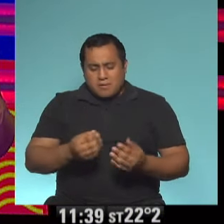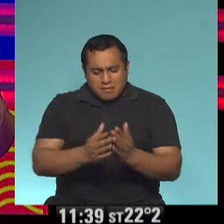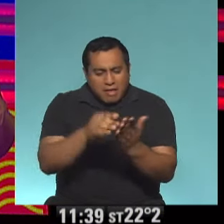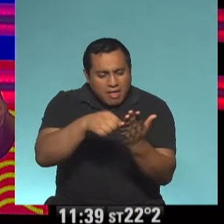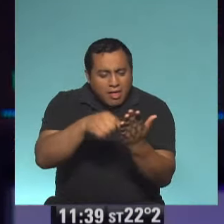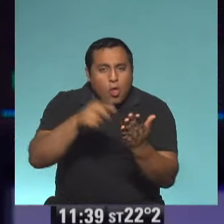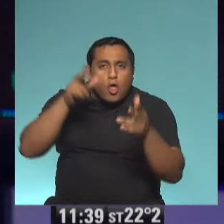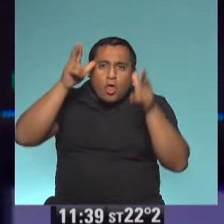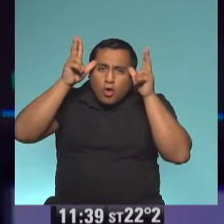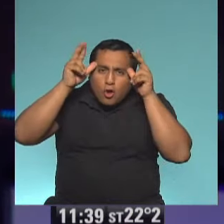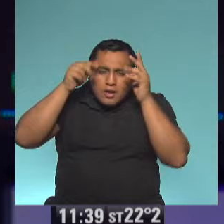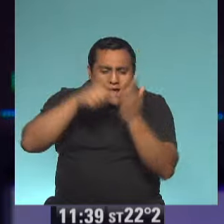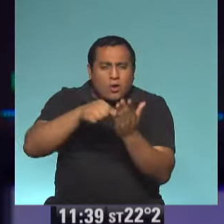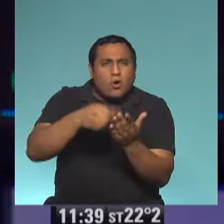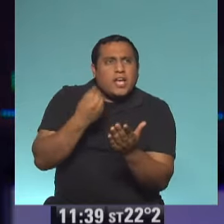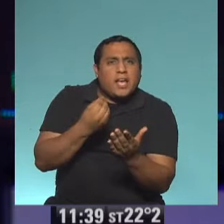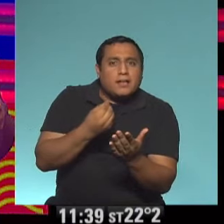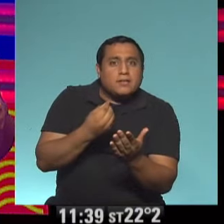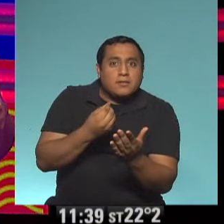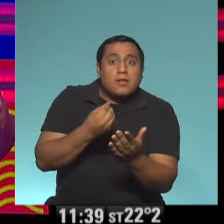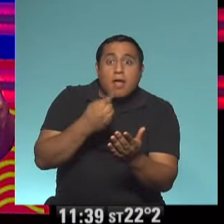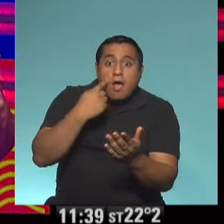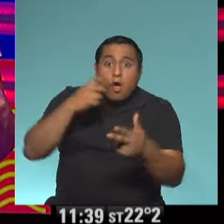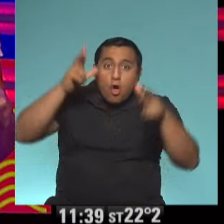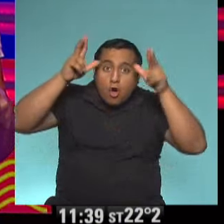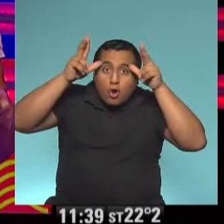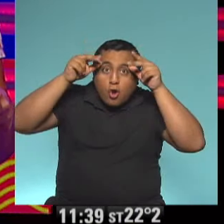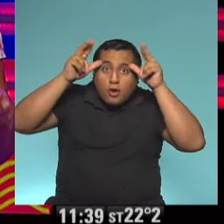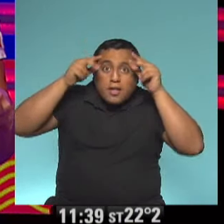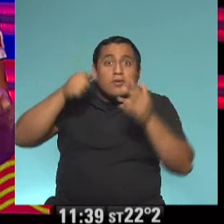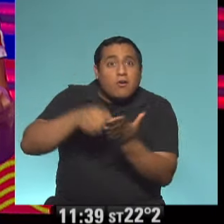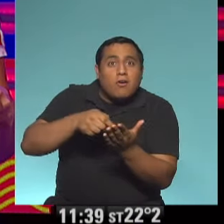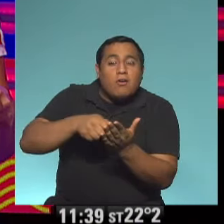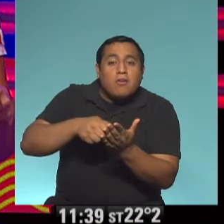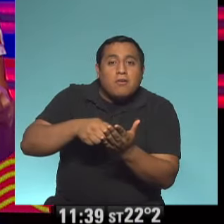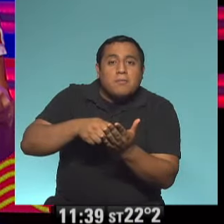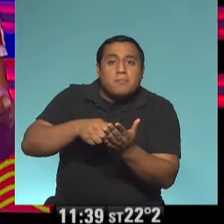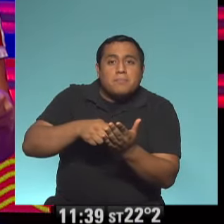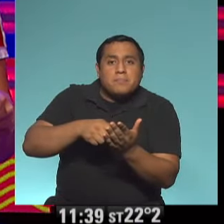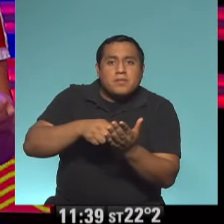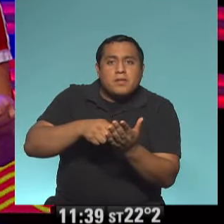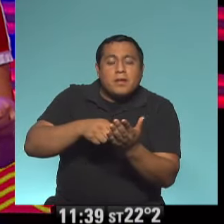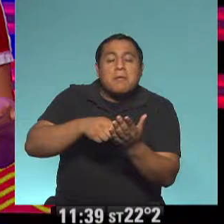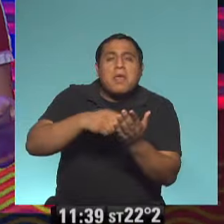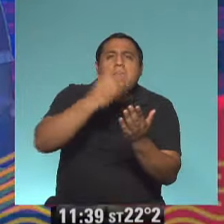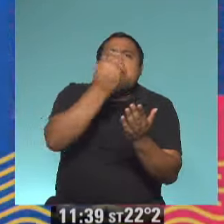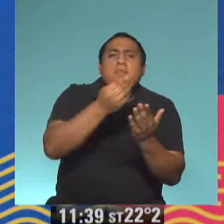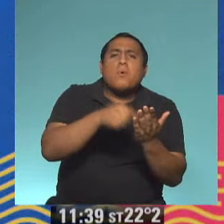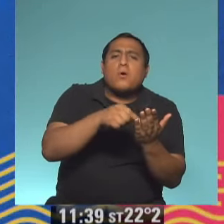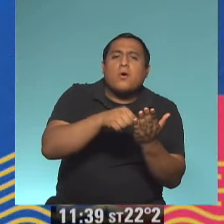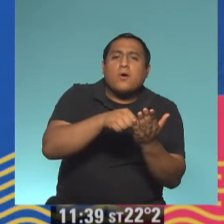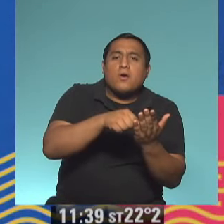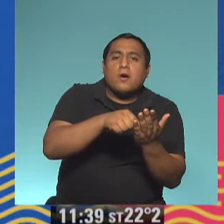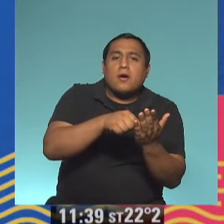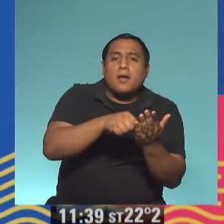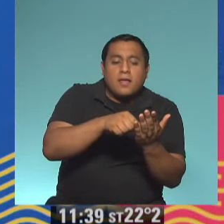dibujo? ¡Mirá, hay un conejo detrás, señor! ¡Claro! ¿Y la ilustración del libro?